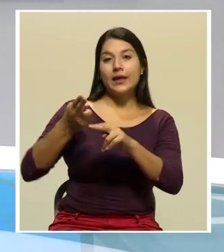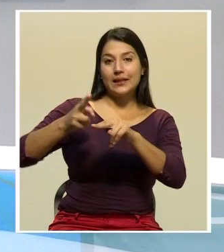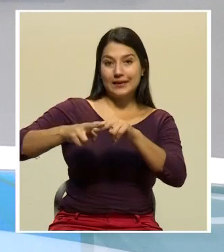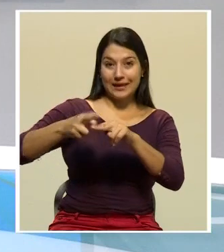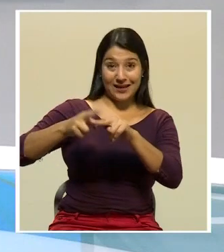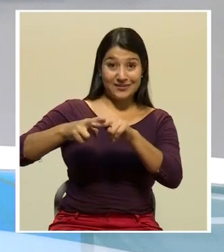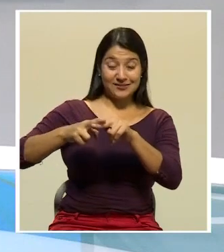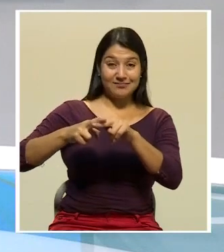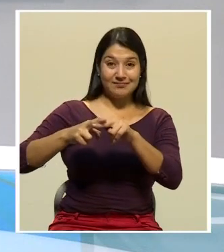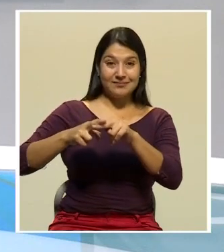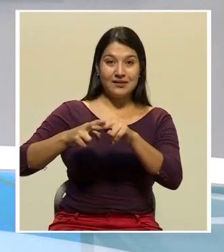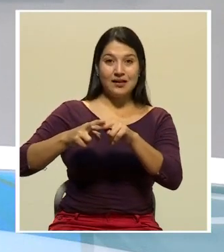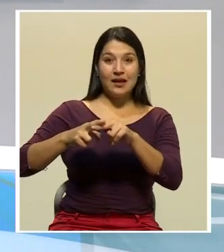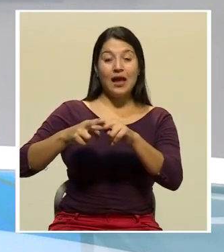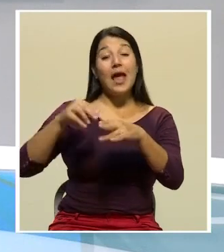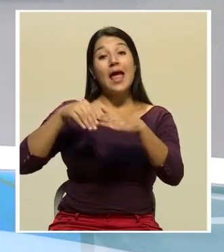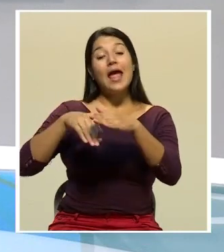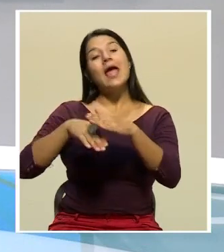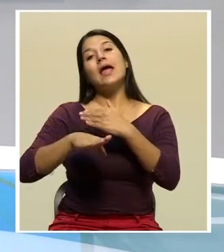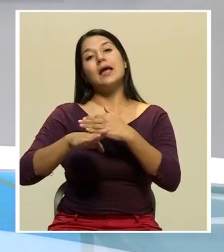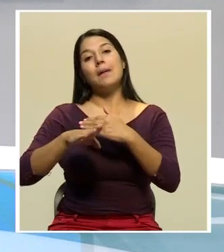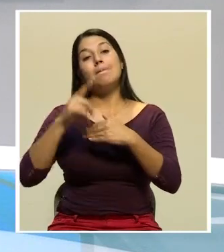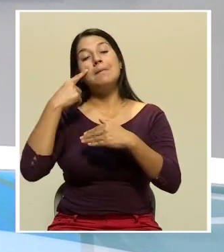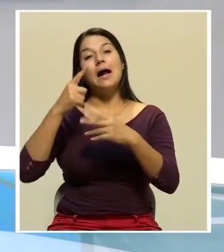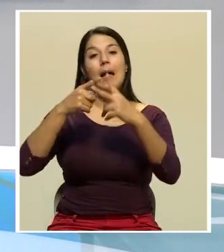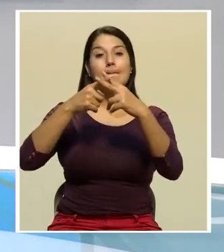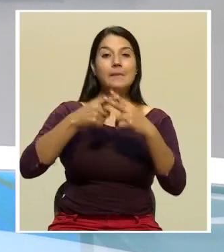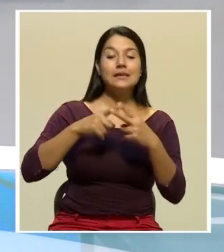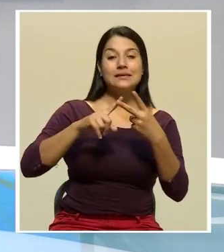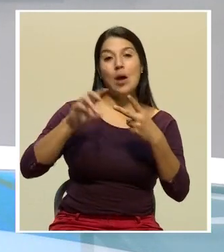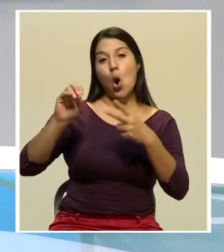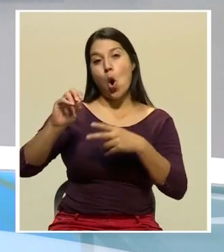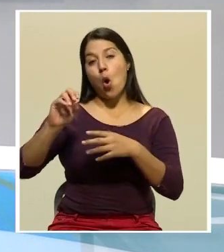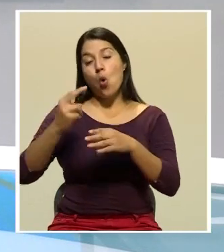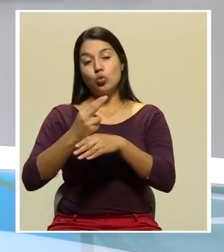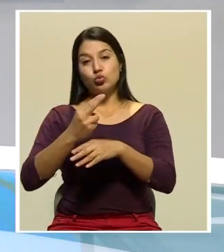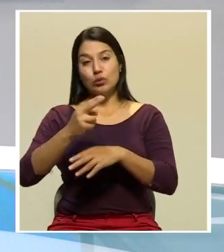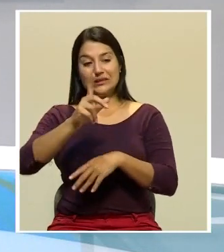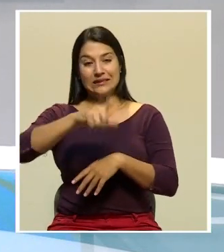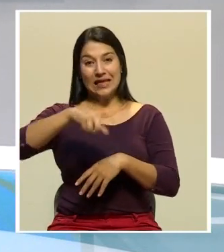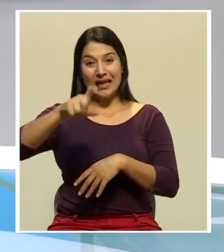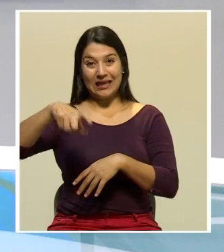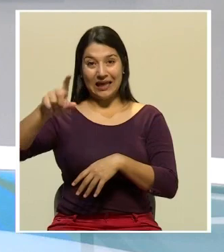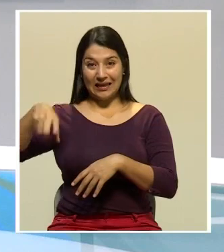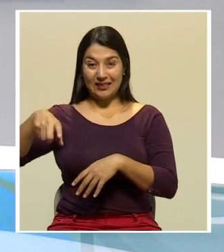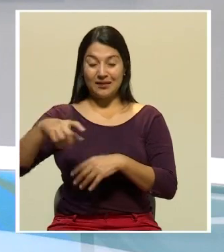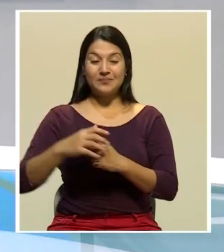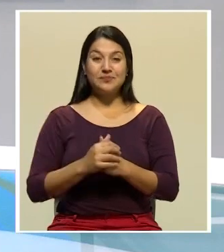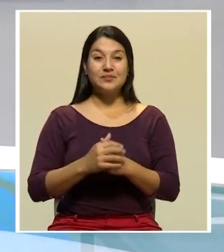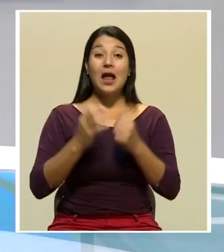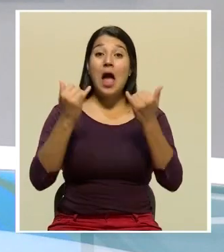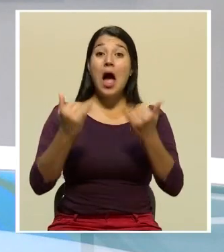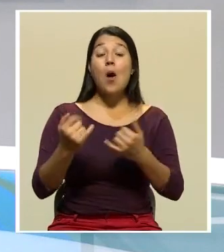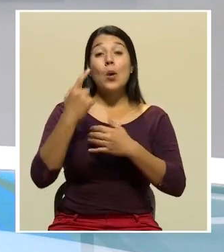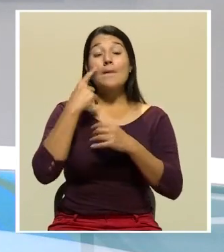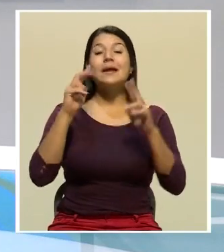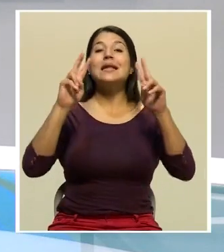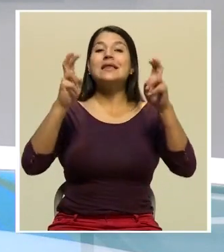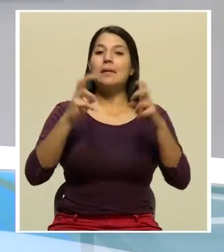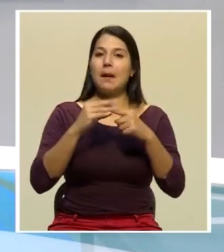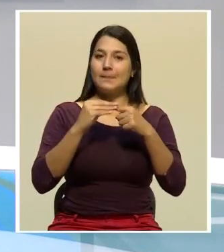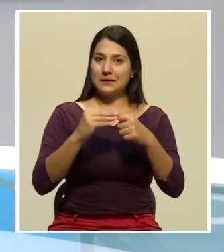décadas impuso como abusivos para el público. Vayamos ahora a ver nuestros